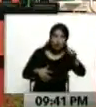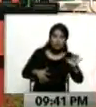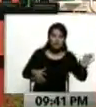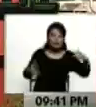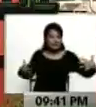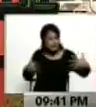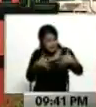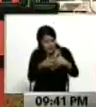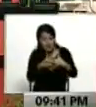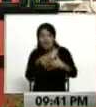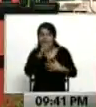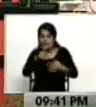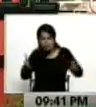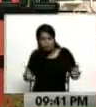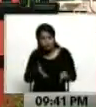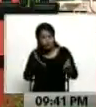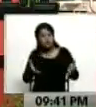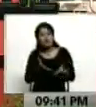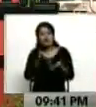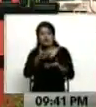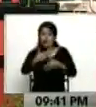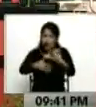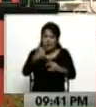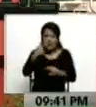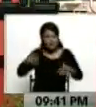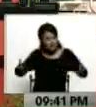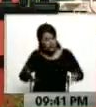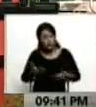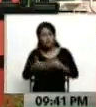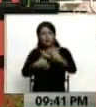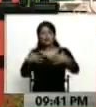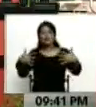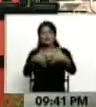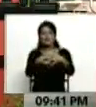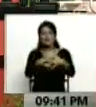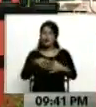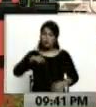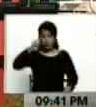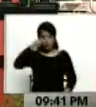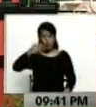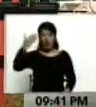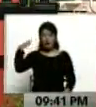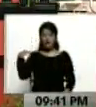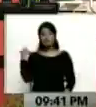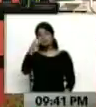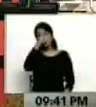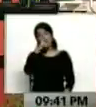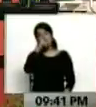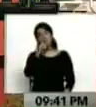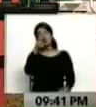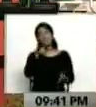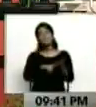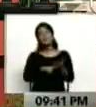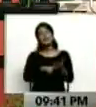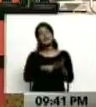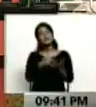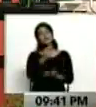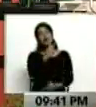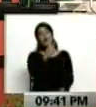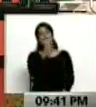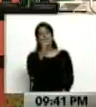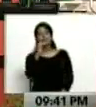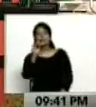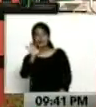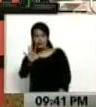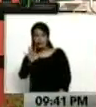que motivarla motivarla la juventud yo recuerdo que hicimos Nosotros el año